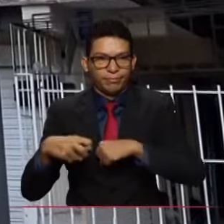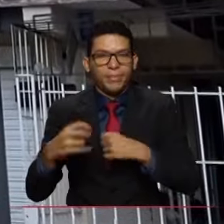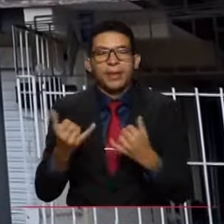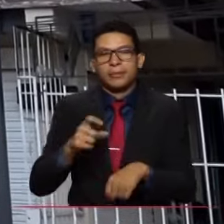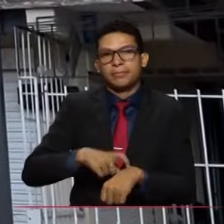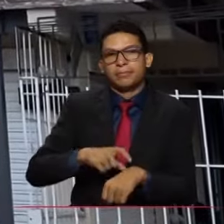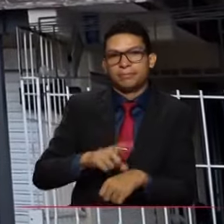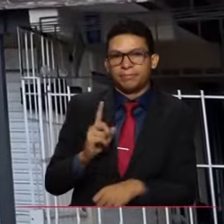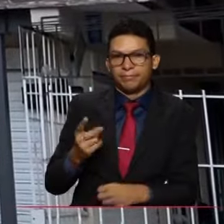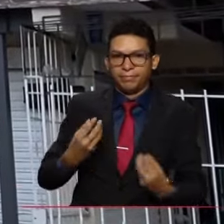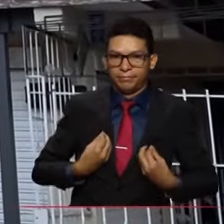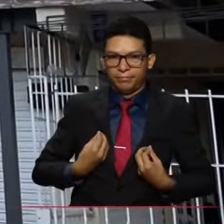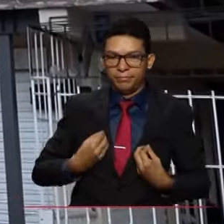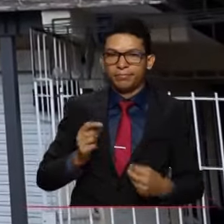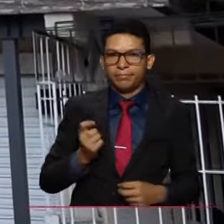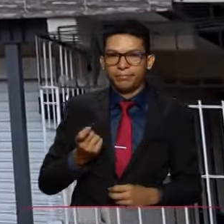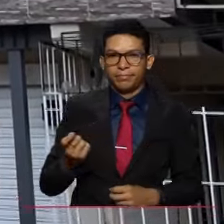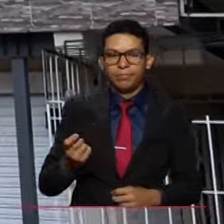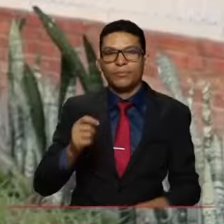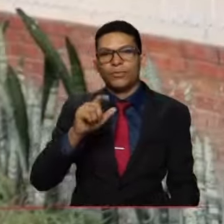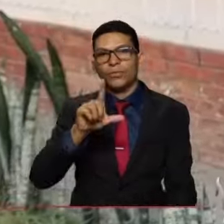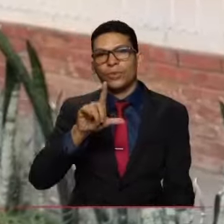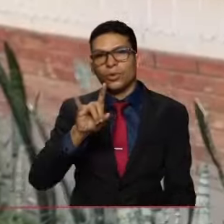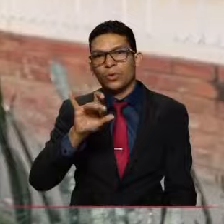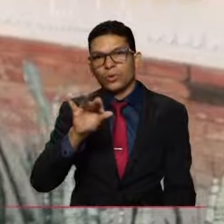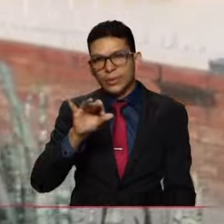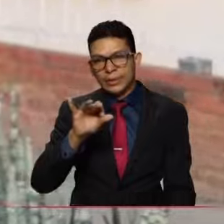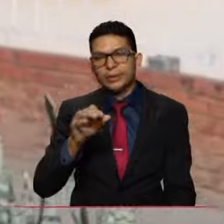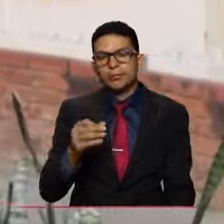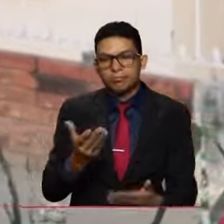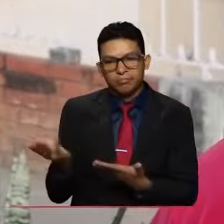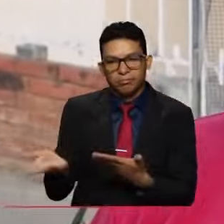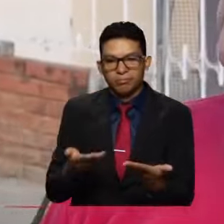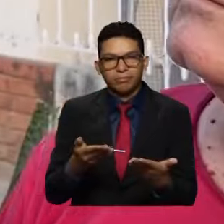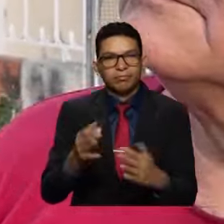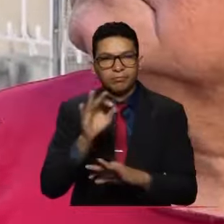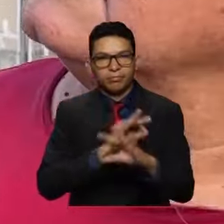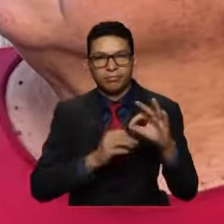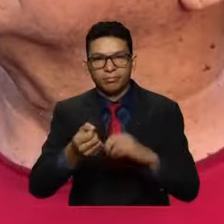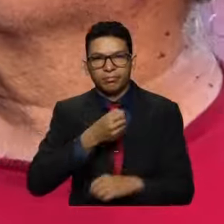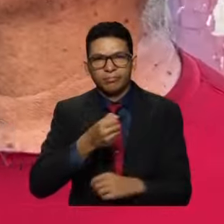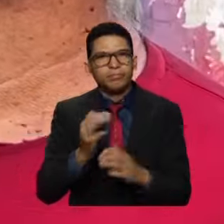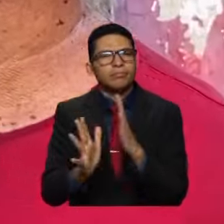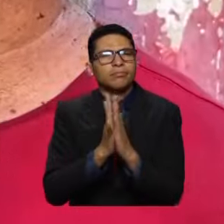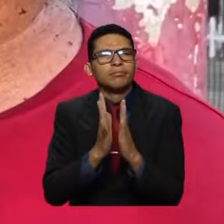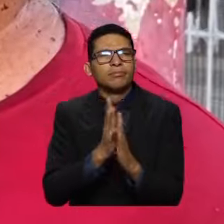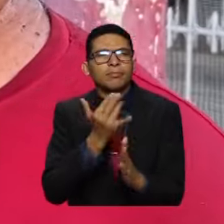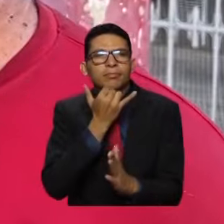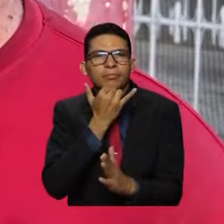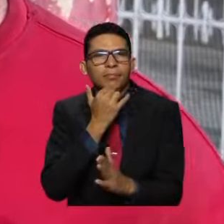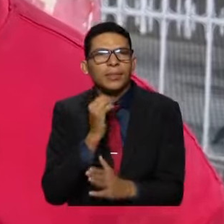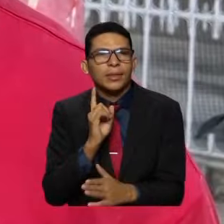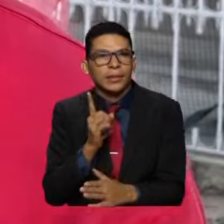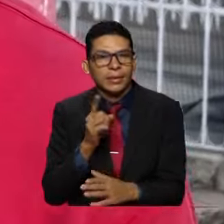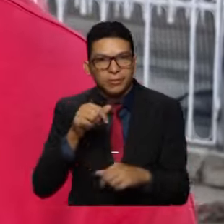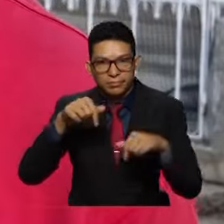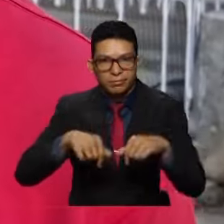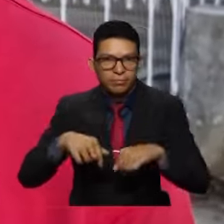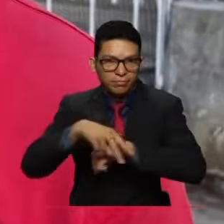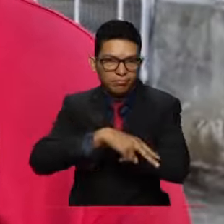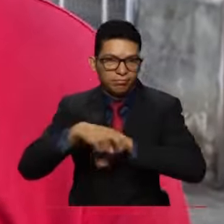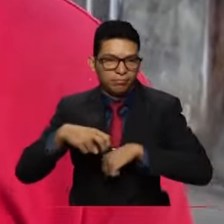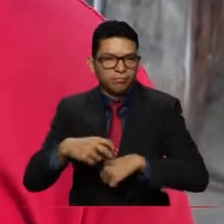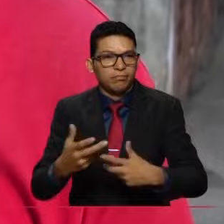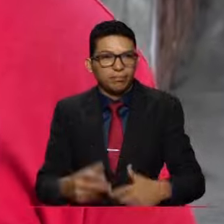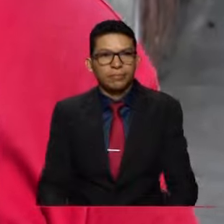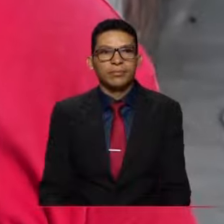acompaña un habitante del sector Don Luis Bienvenido a telepacífico noticias cuéntenos un poco acerca de lo que está pasando aquí con el robo de los